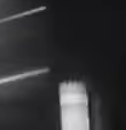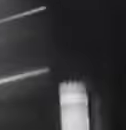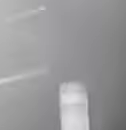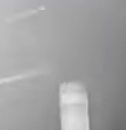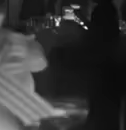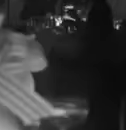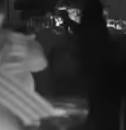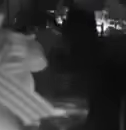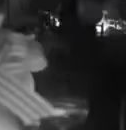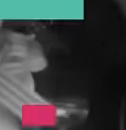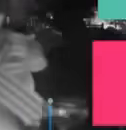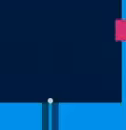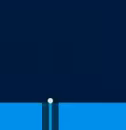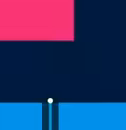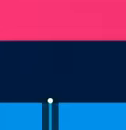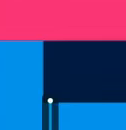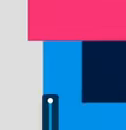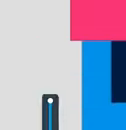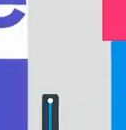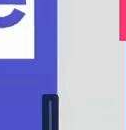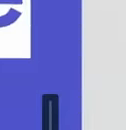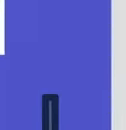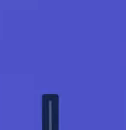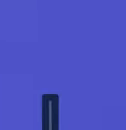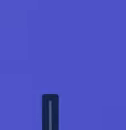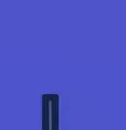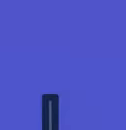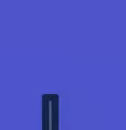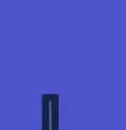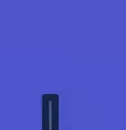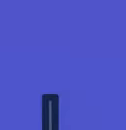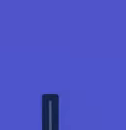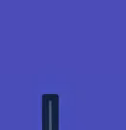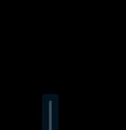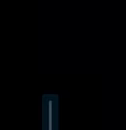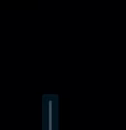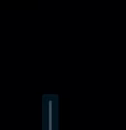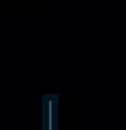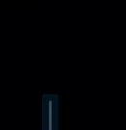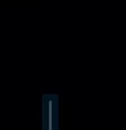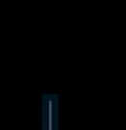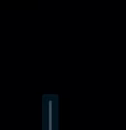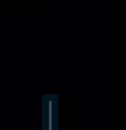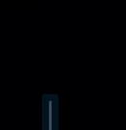Sábado a las 11 de la noche por